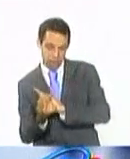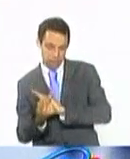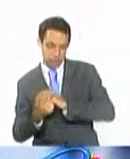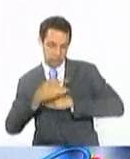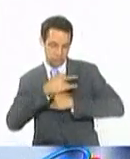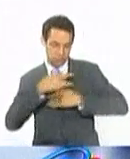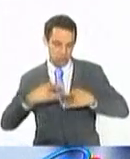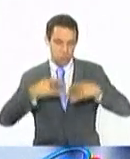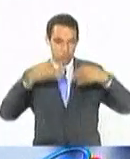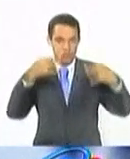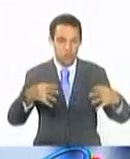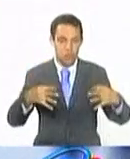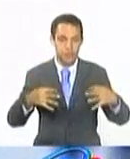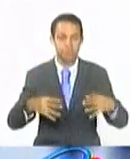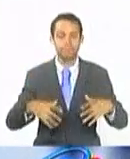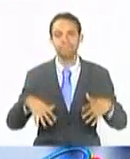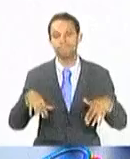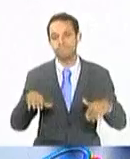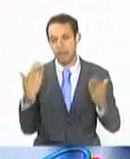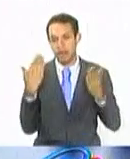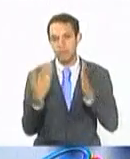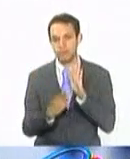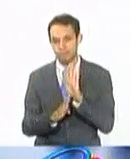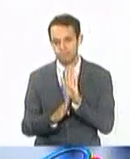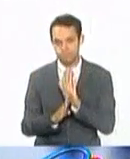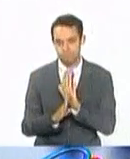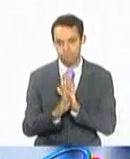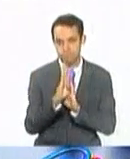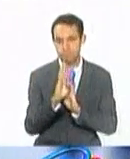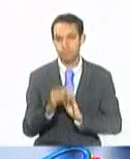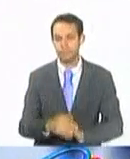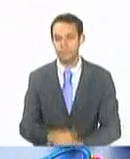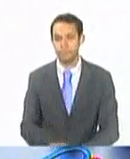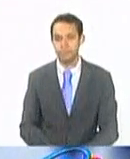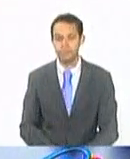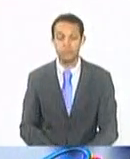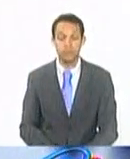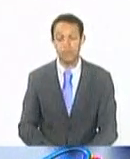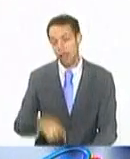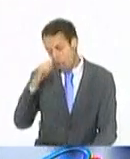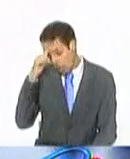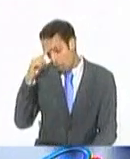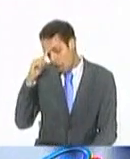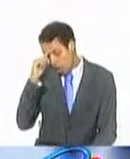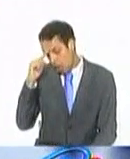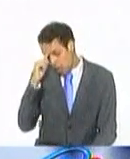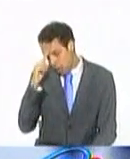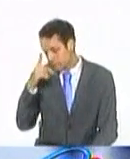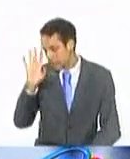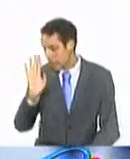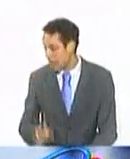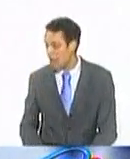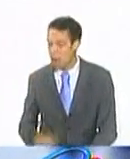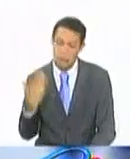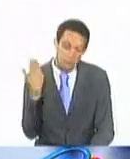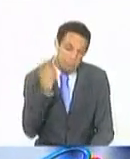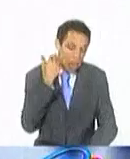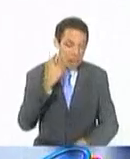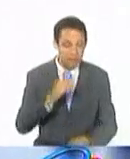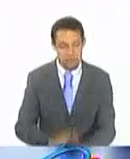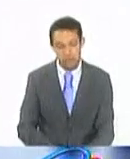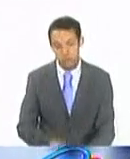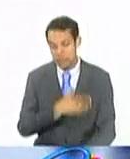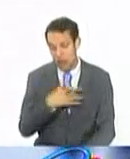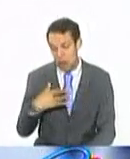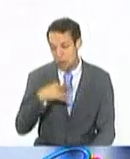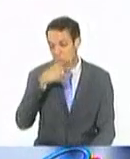su programación eso va a ser definitivo para su vida pero si le ponemos tanta cosa negativa Yo sé que no me voy a curar